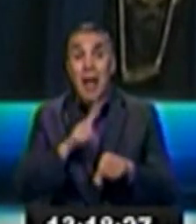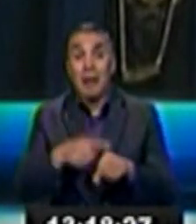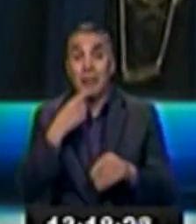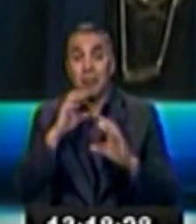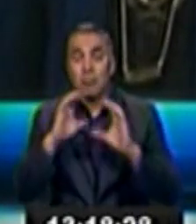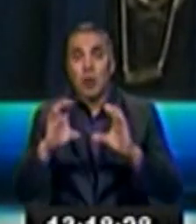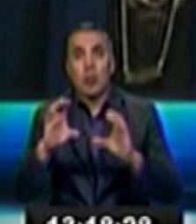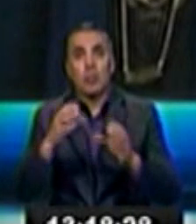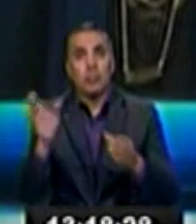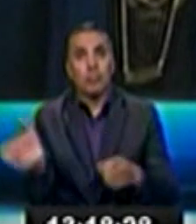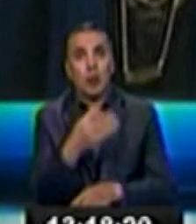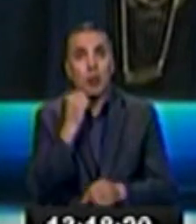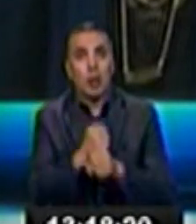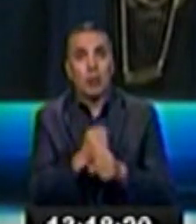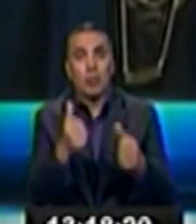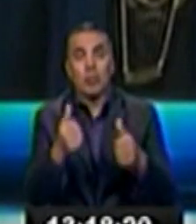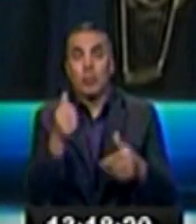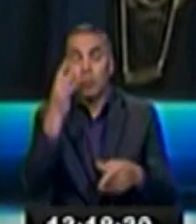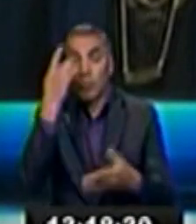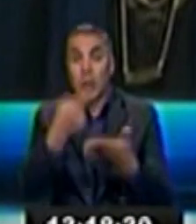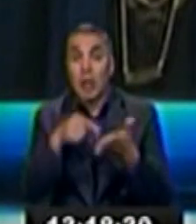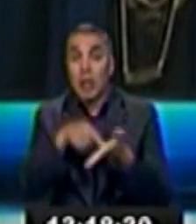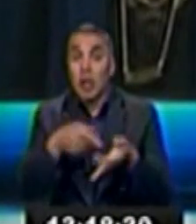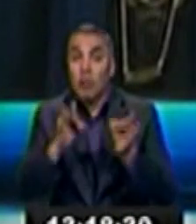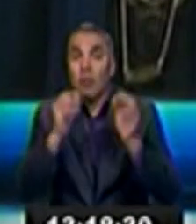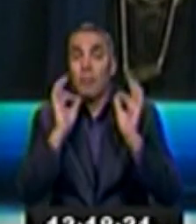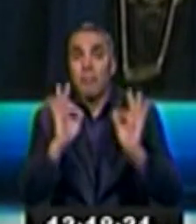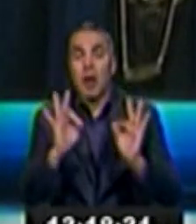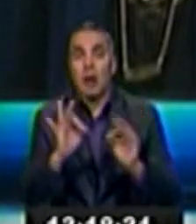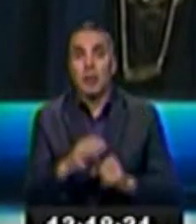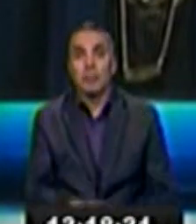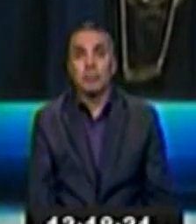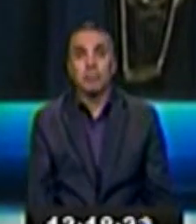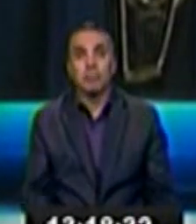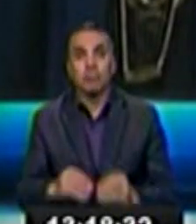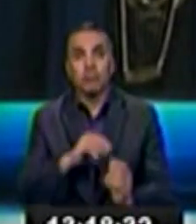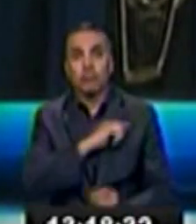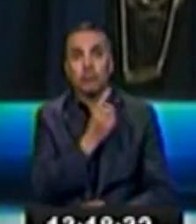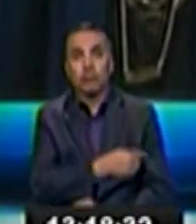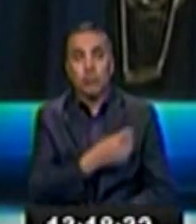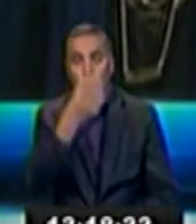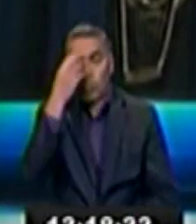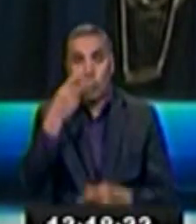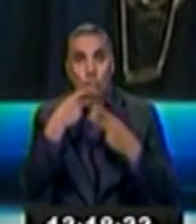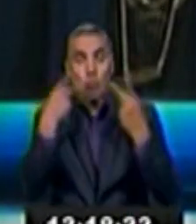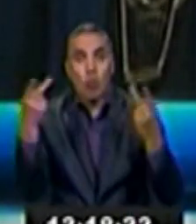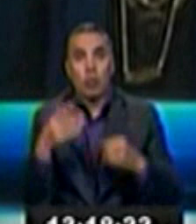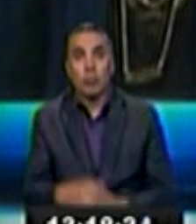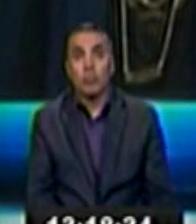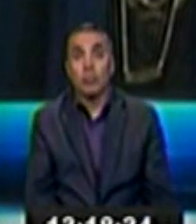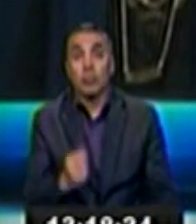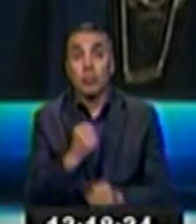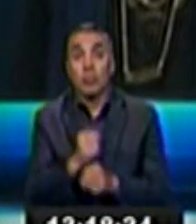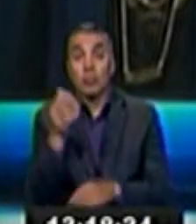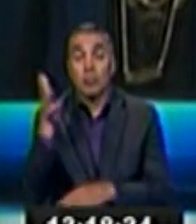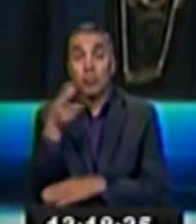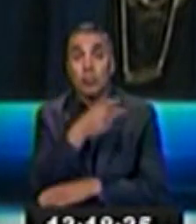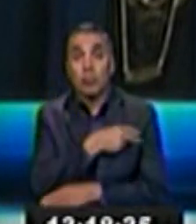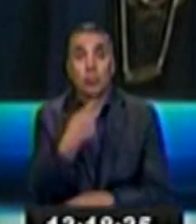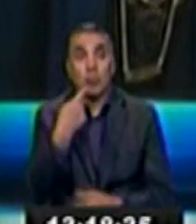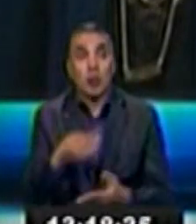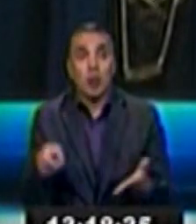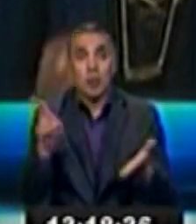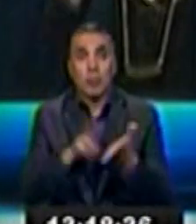paquete, porque esa es la manera correcta y eficiente de fortalecer la educación pública. La labor del maestro, lo vuelvo a